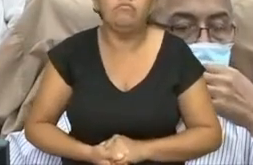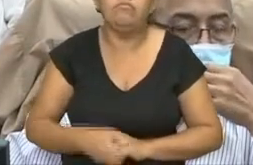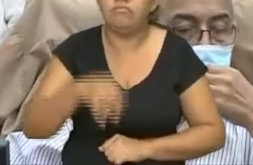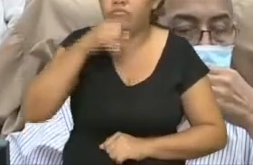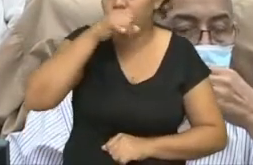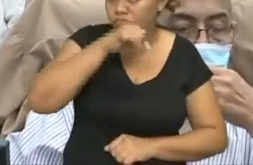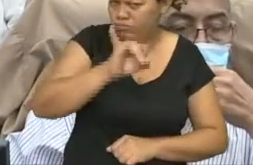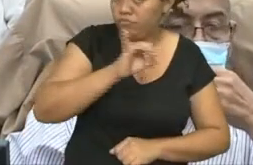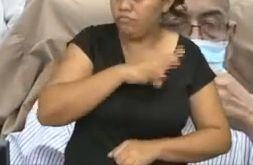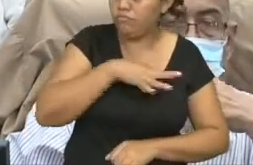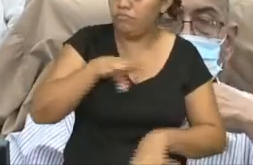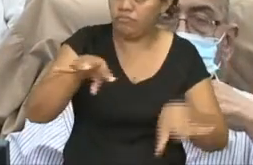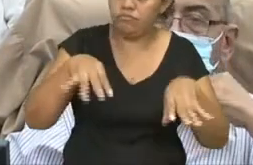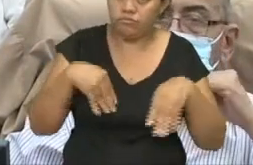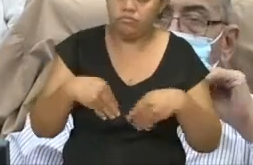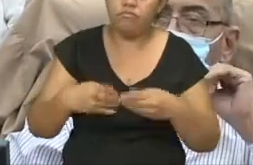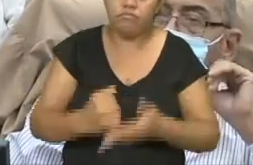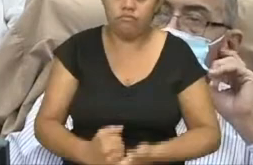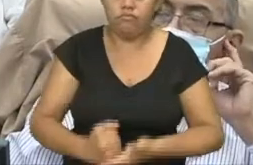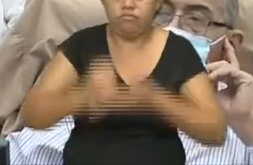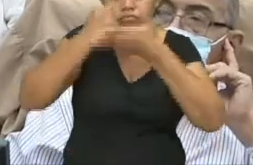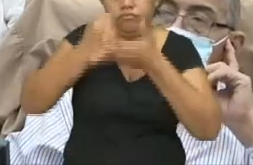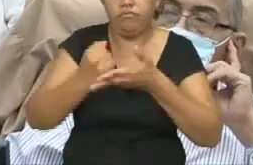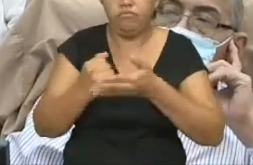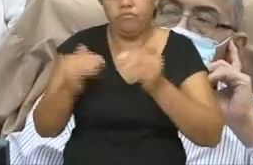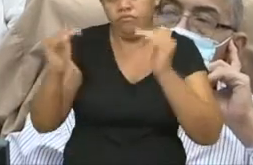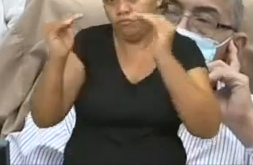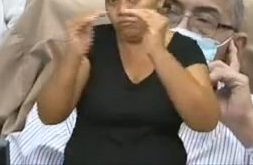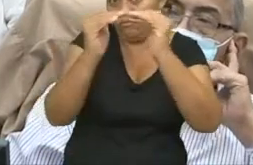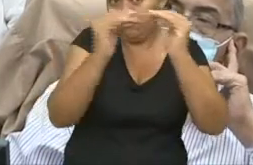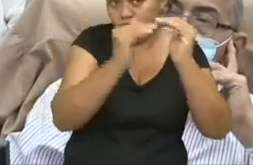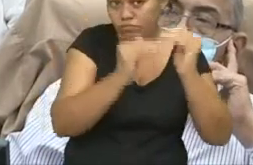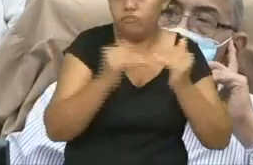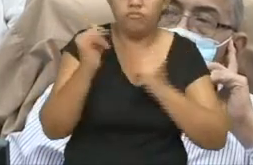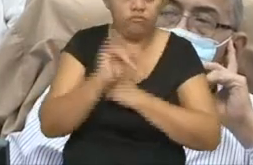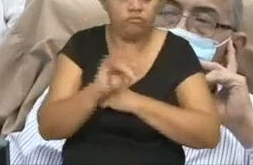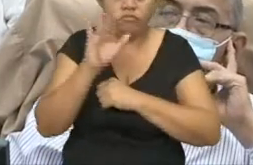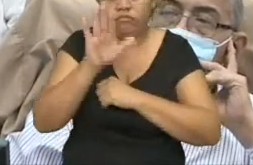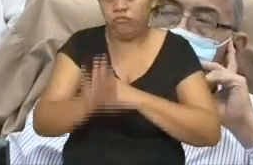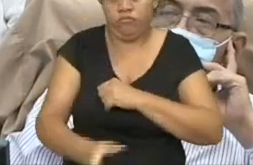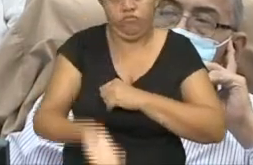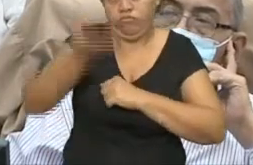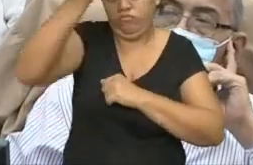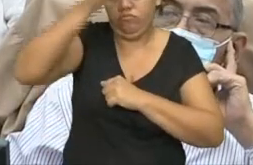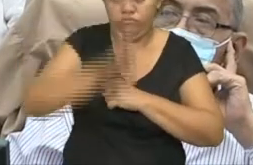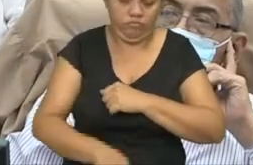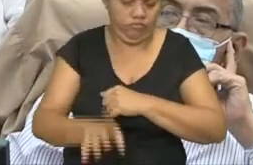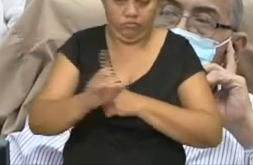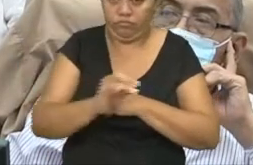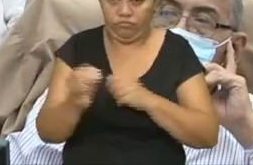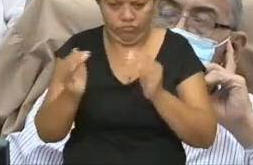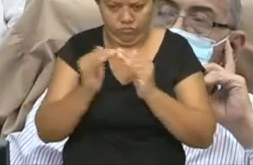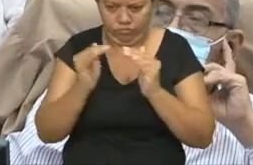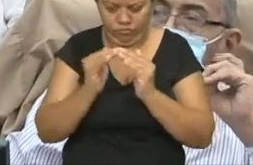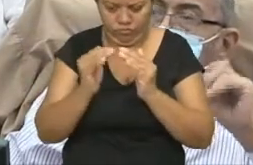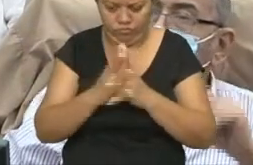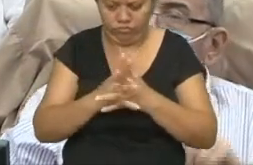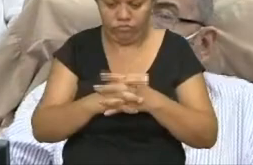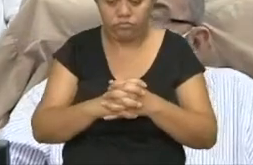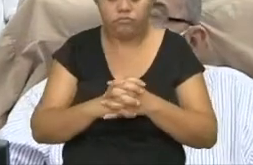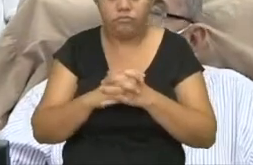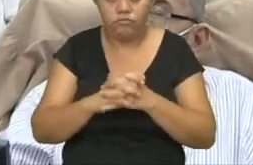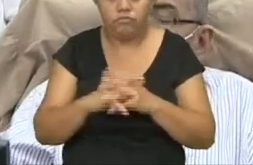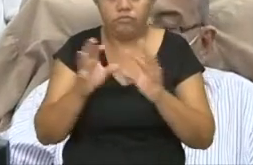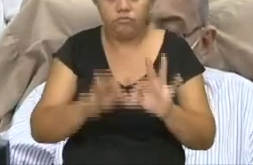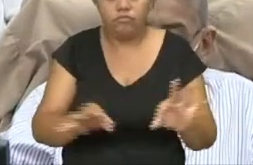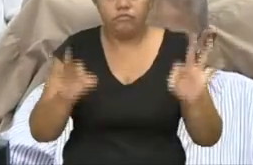sí va a amortiguar el precio, sí va a congelar el precio, Y por